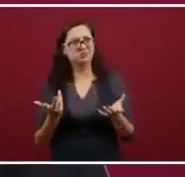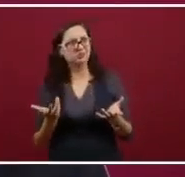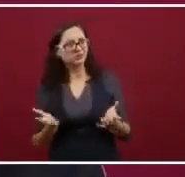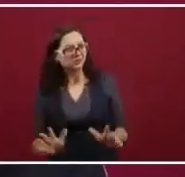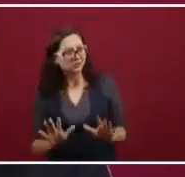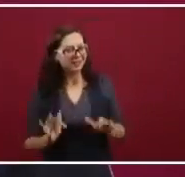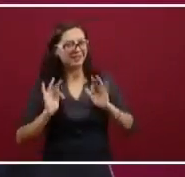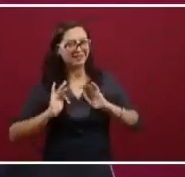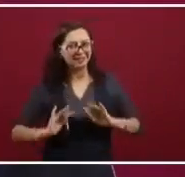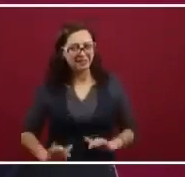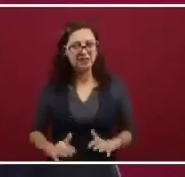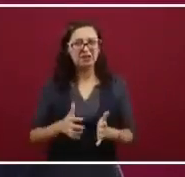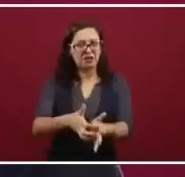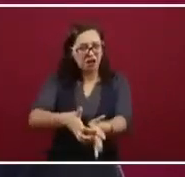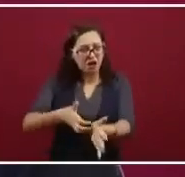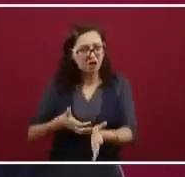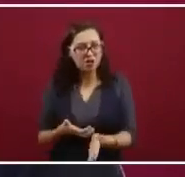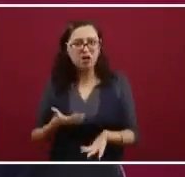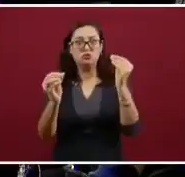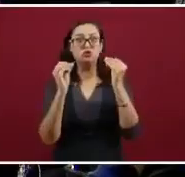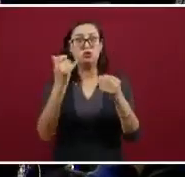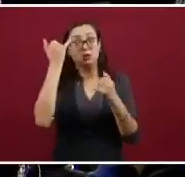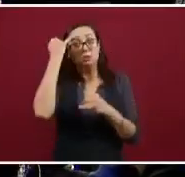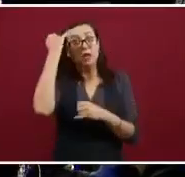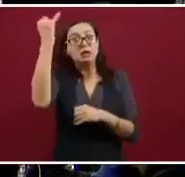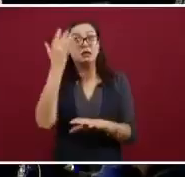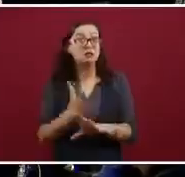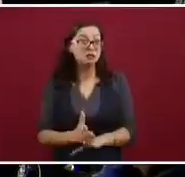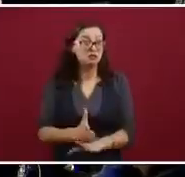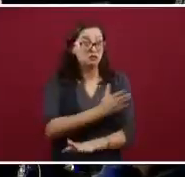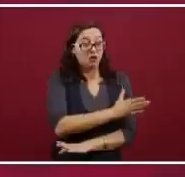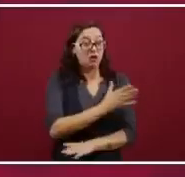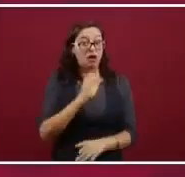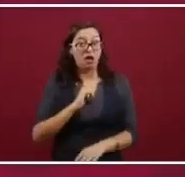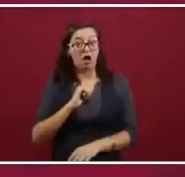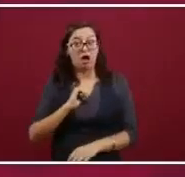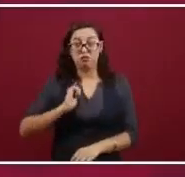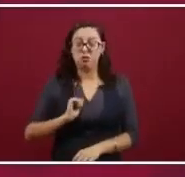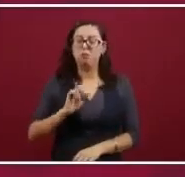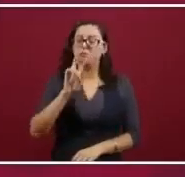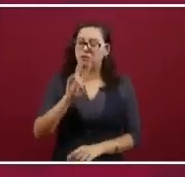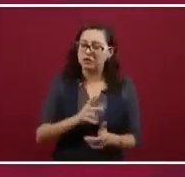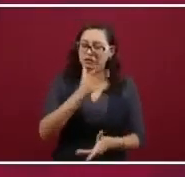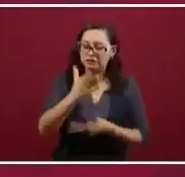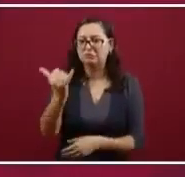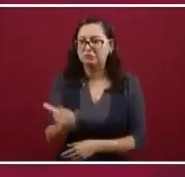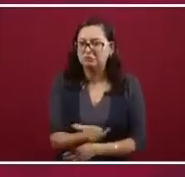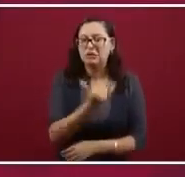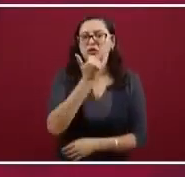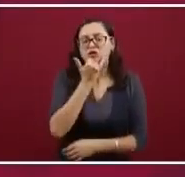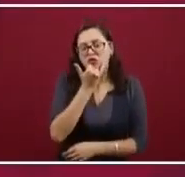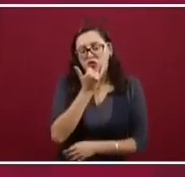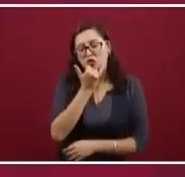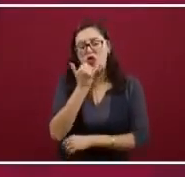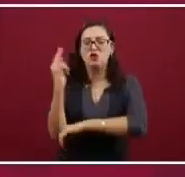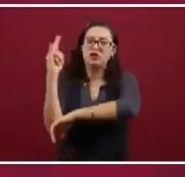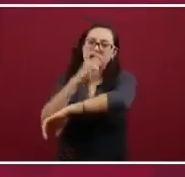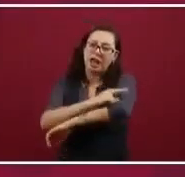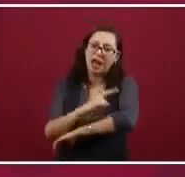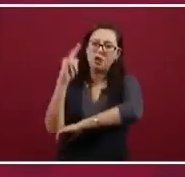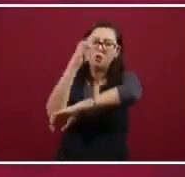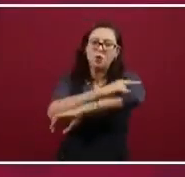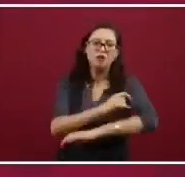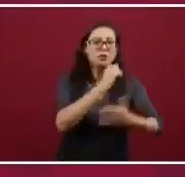debe de haber austeridad. Imagínense cómo era antes. Lo siento y ofrezco disculpas a las líneas aéreas.